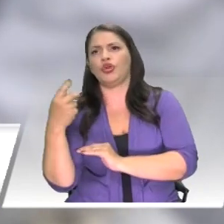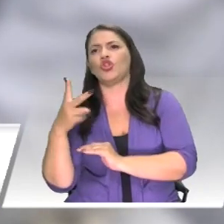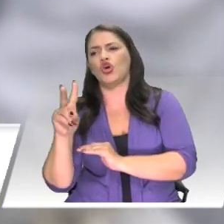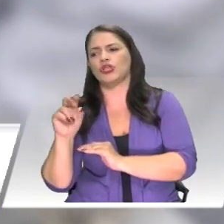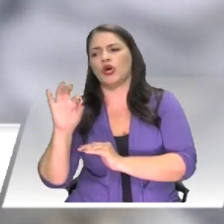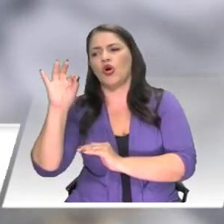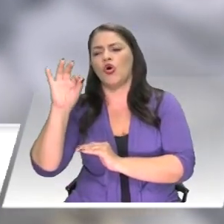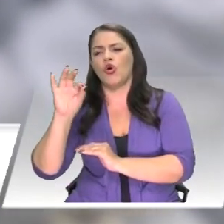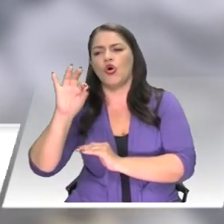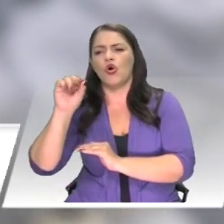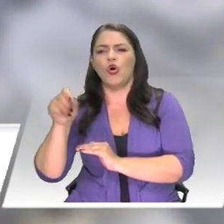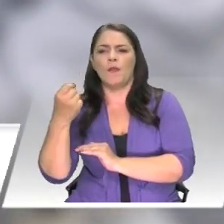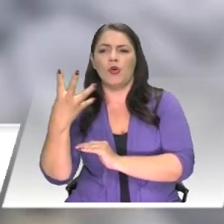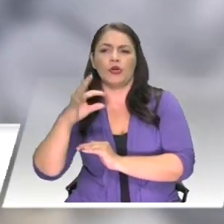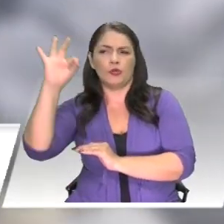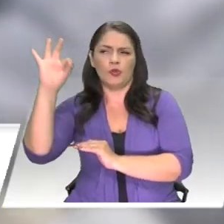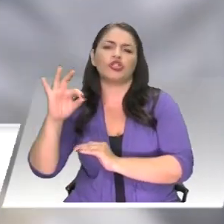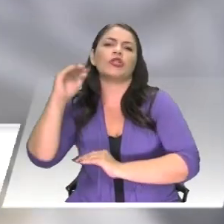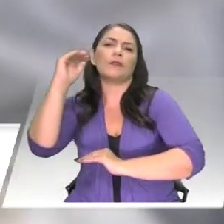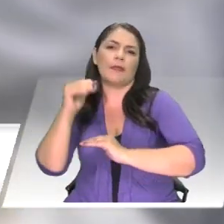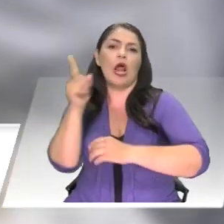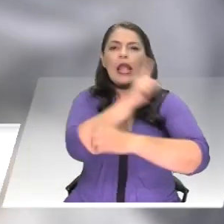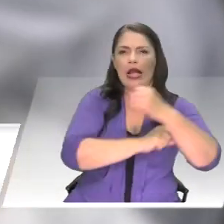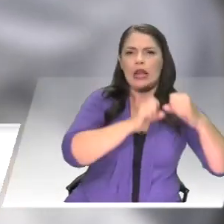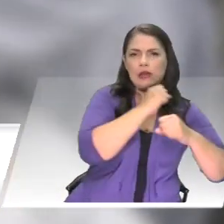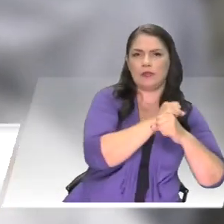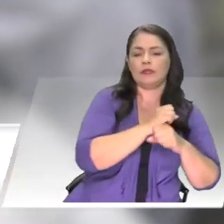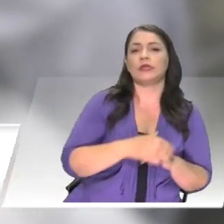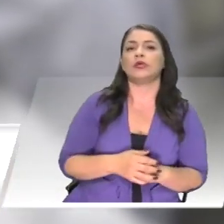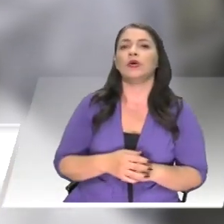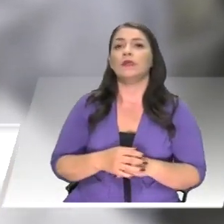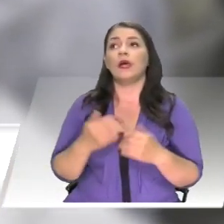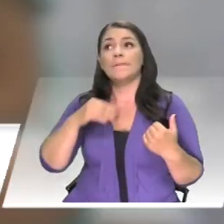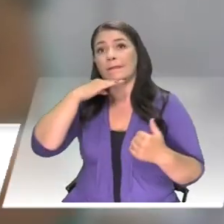12,4%. Los municipios con mayor número de lesionados son Medellín,